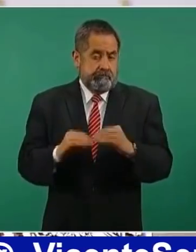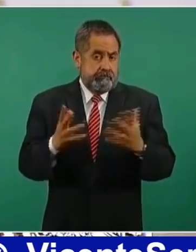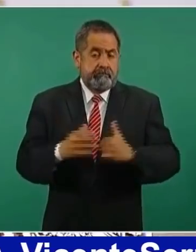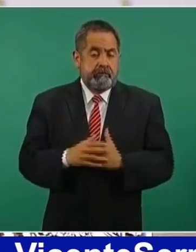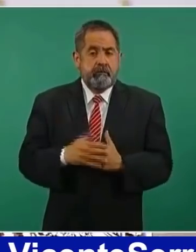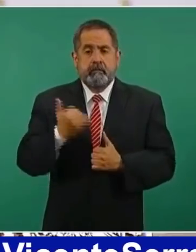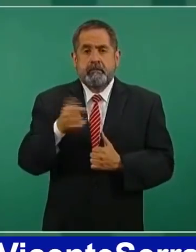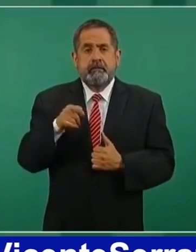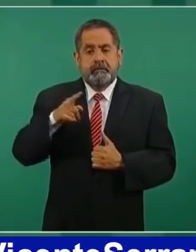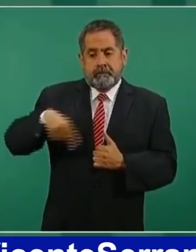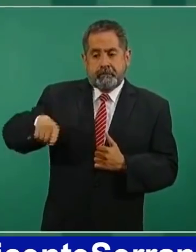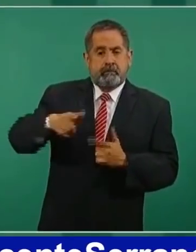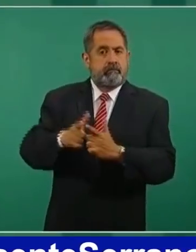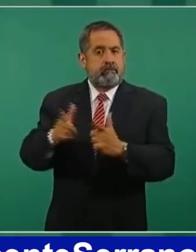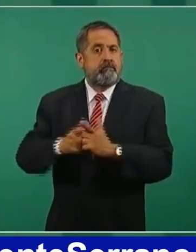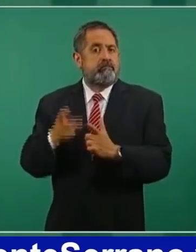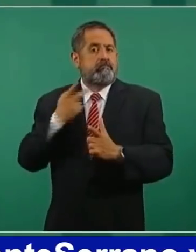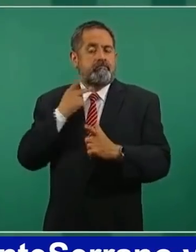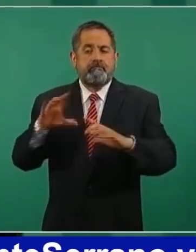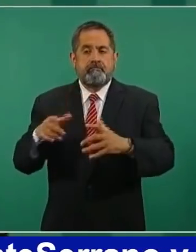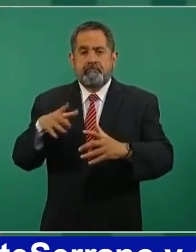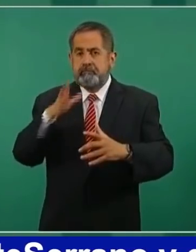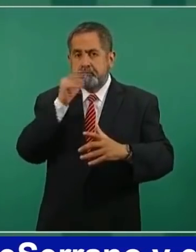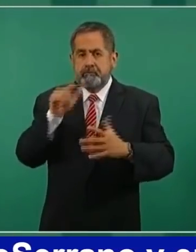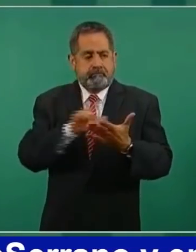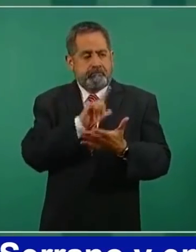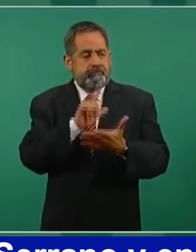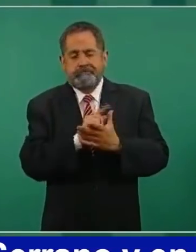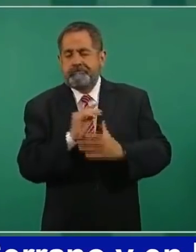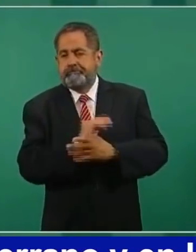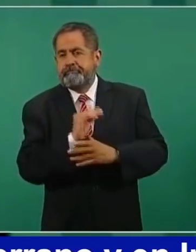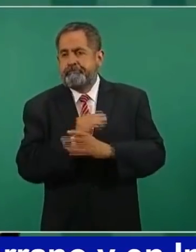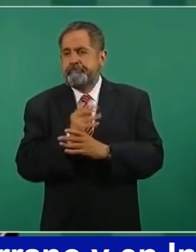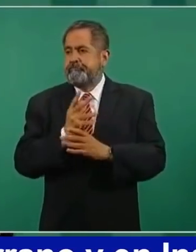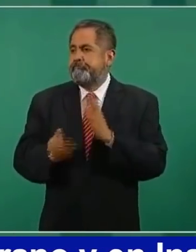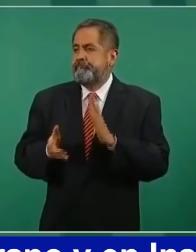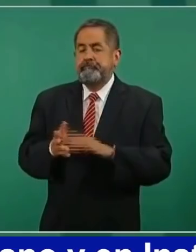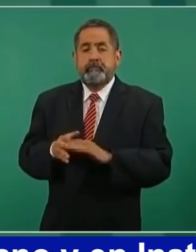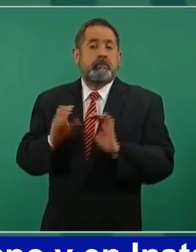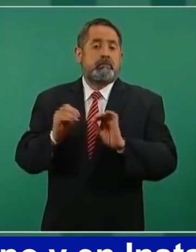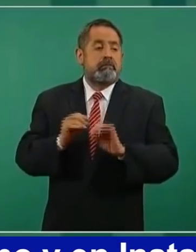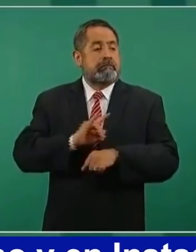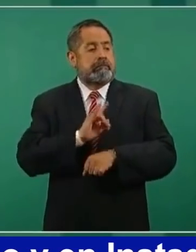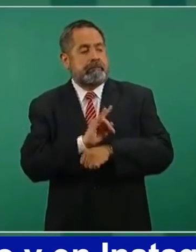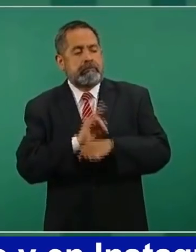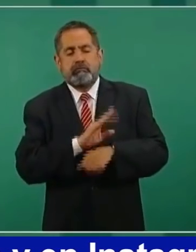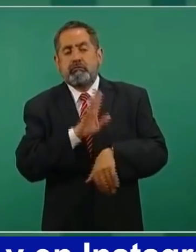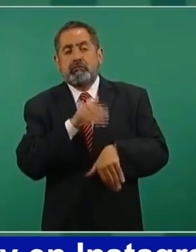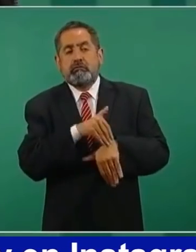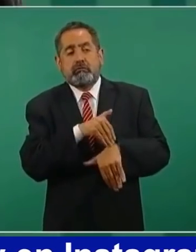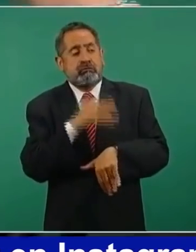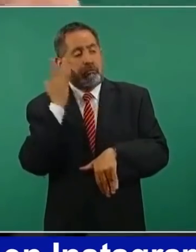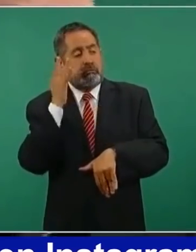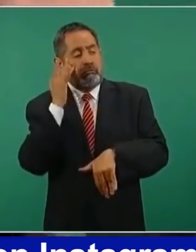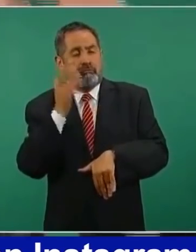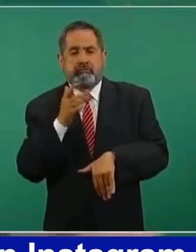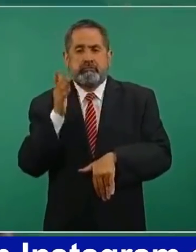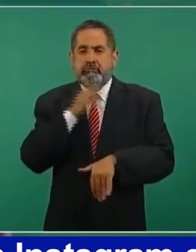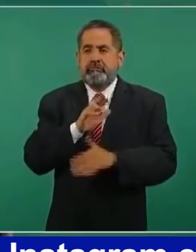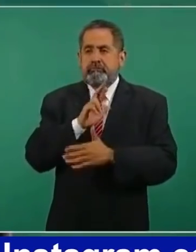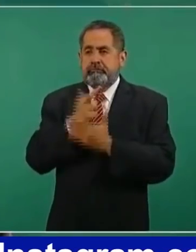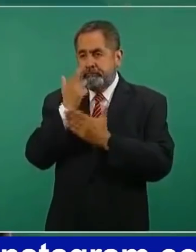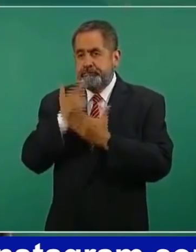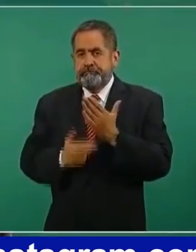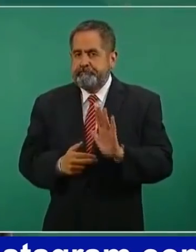pueden actuar fuera de la ley y tampoco simular, porque